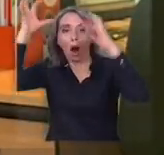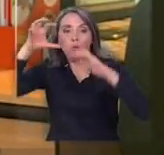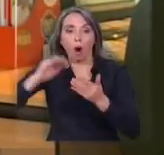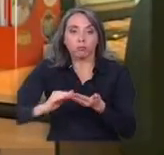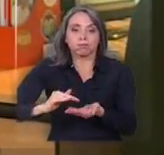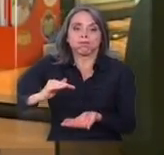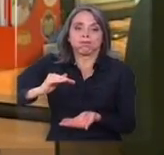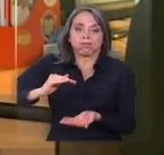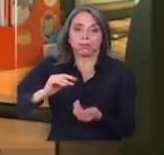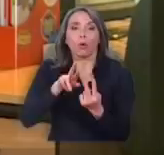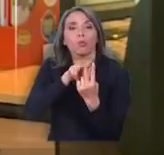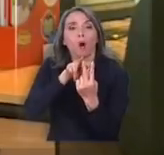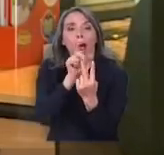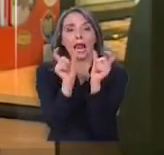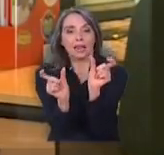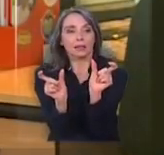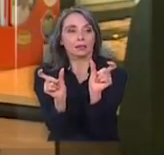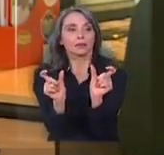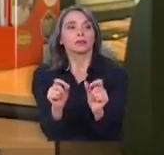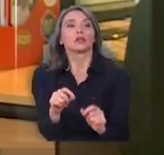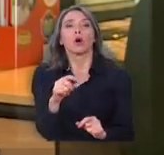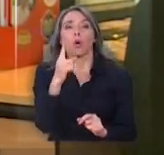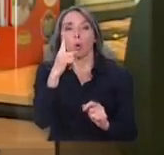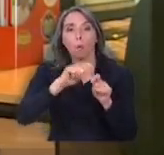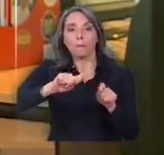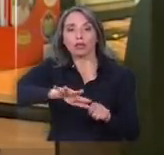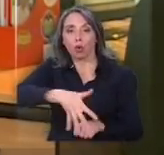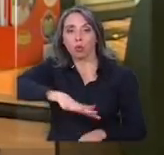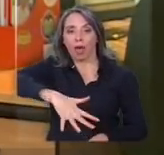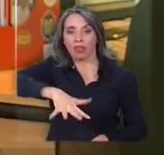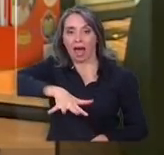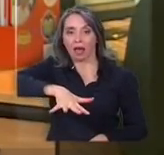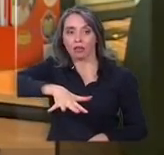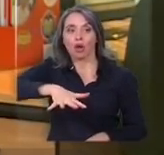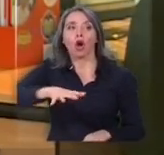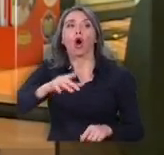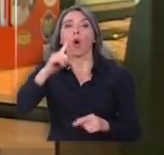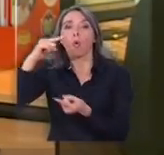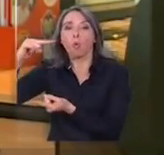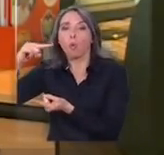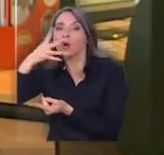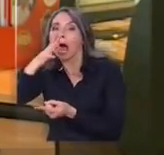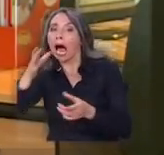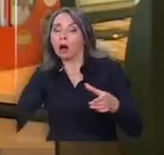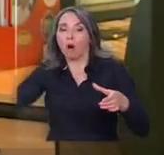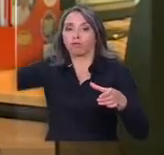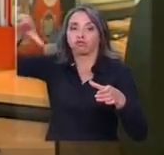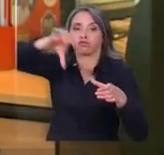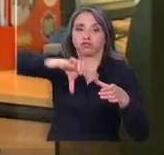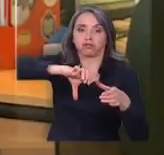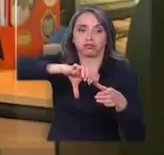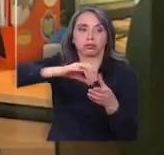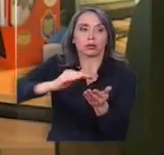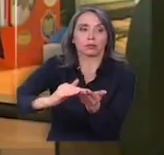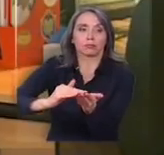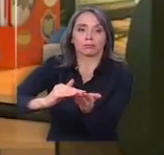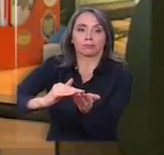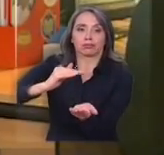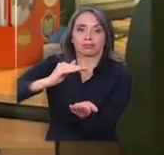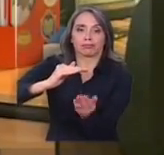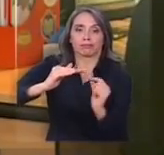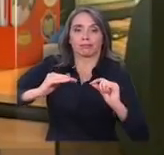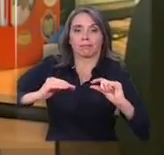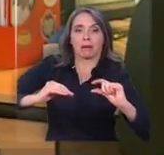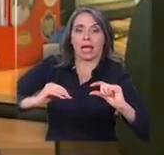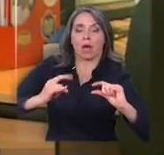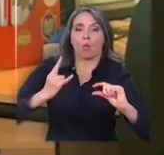significa? Pensemos, una superficie de 1 metro cuadrado, le ponemos 1 litro de agua, eso significa que va a aumentar en